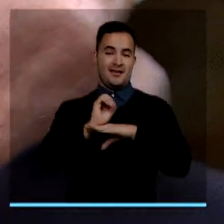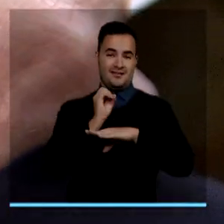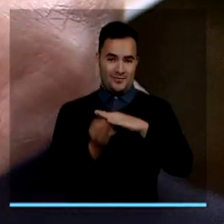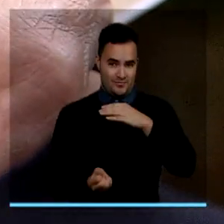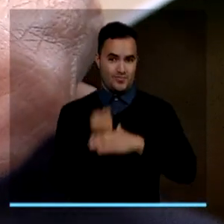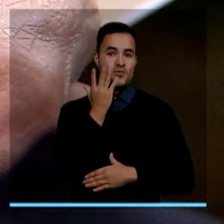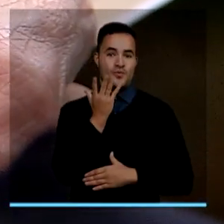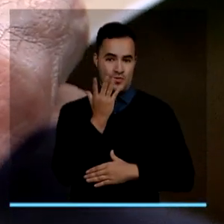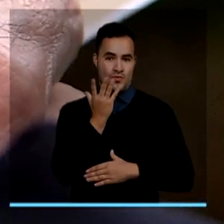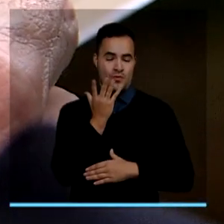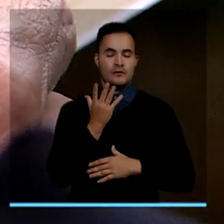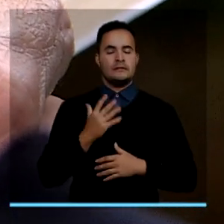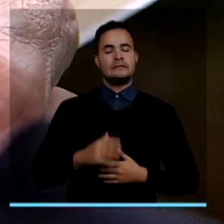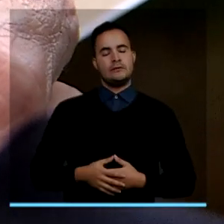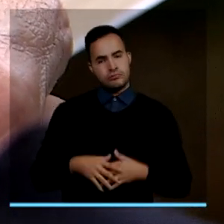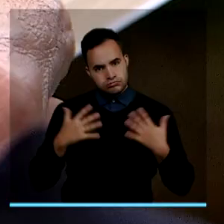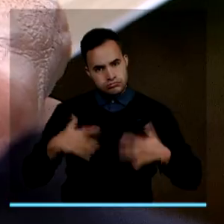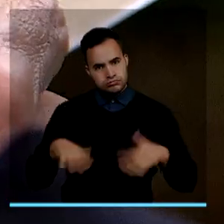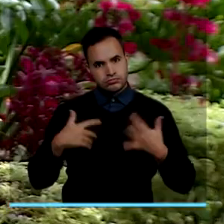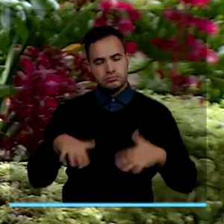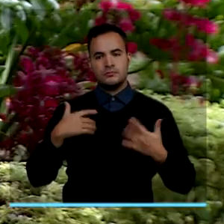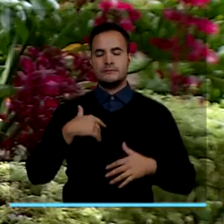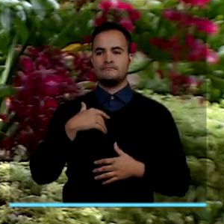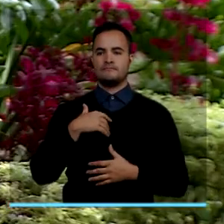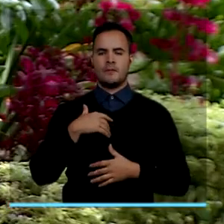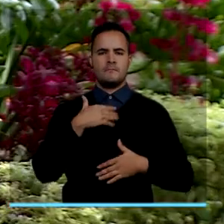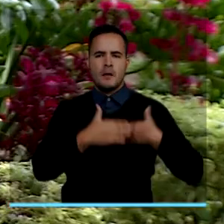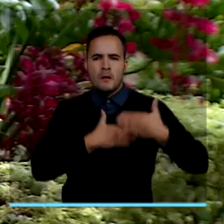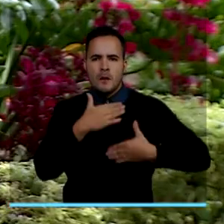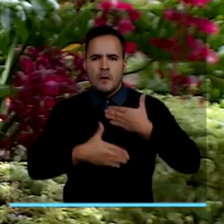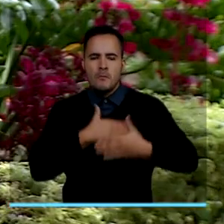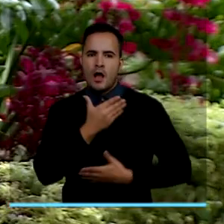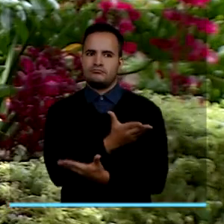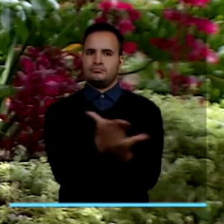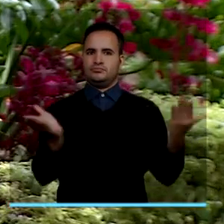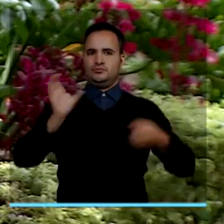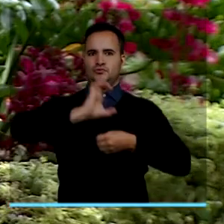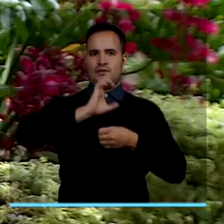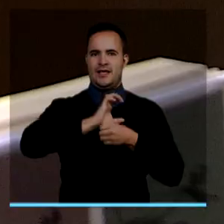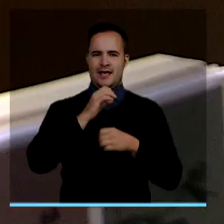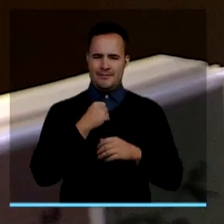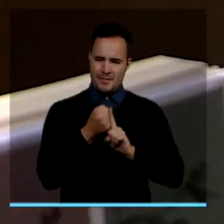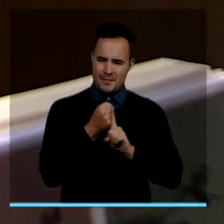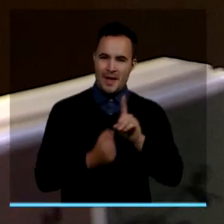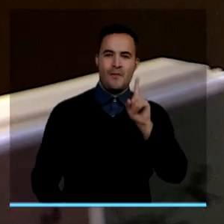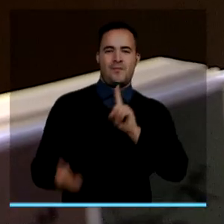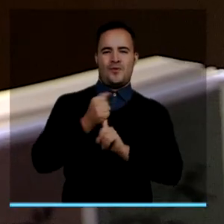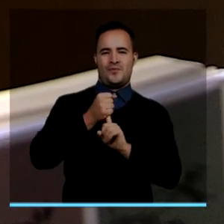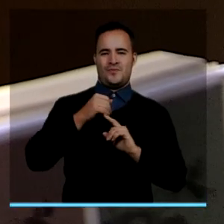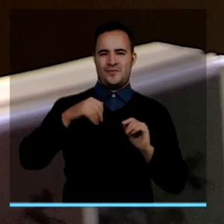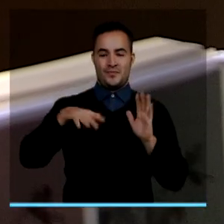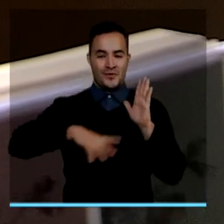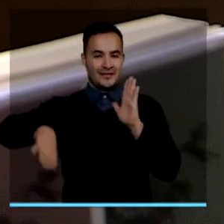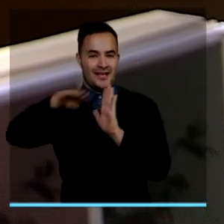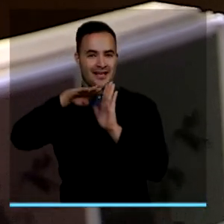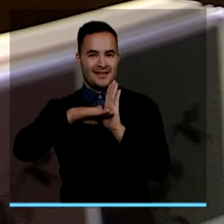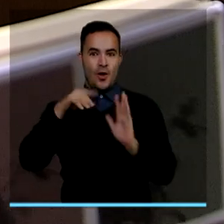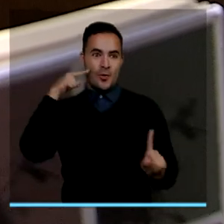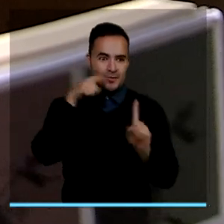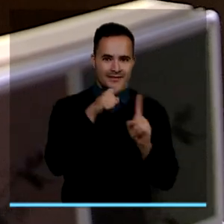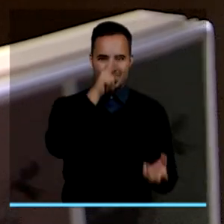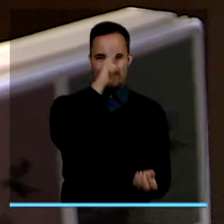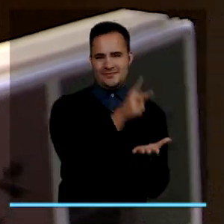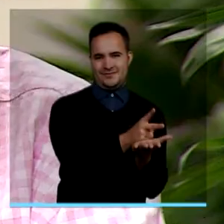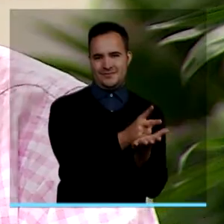terminamos felizmente con un hecho o un hito para la ciudad, que es la política pública para la población